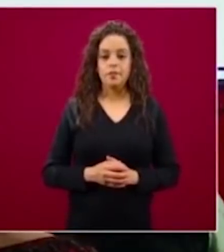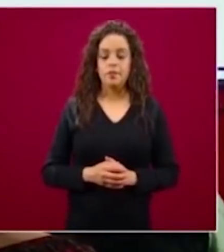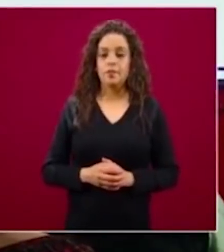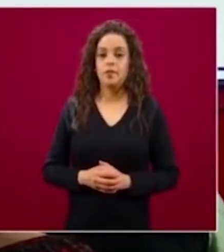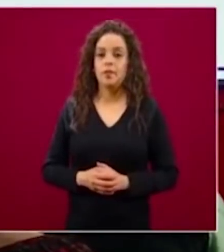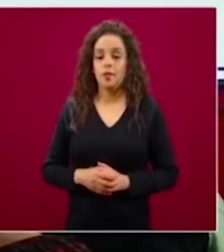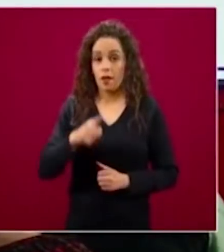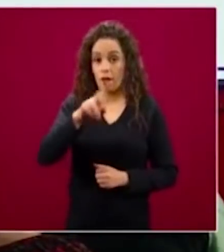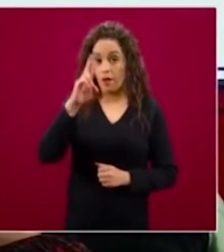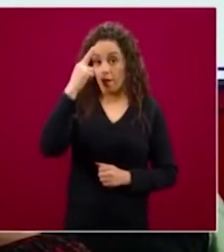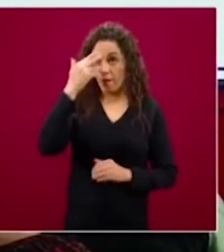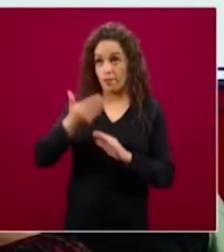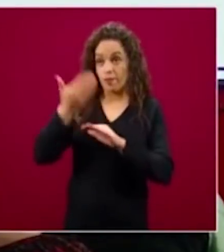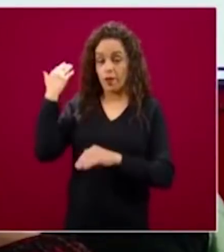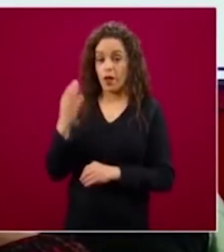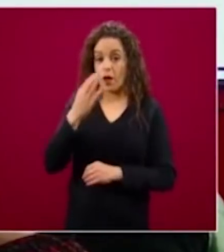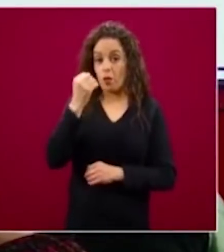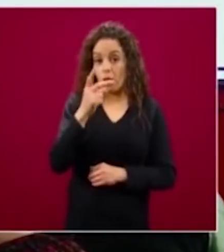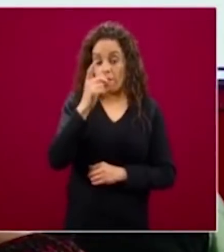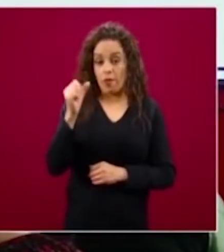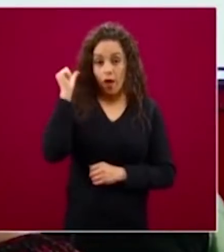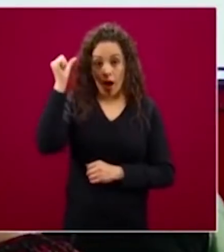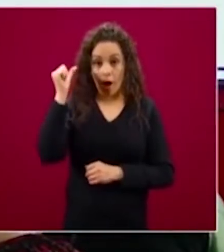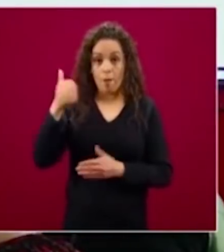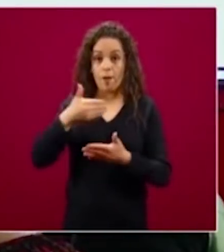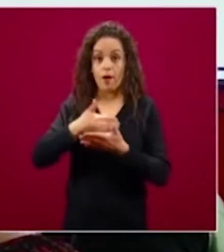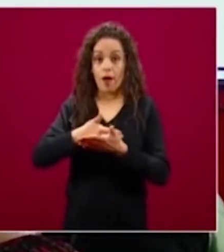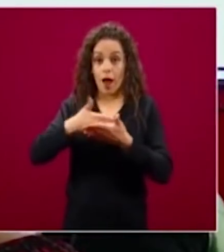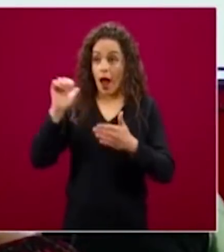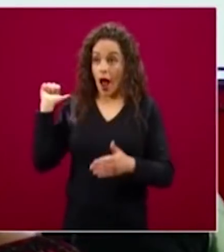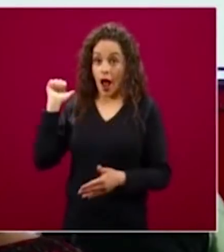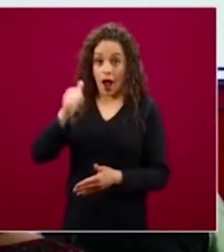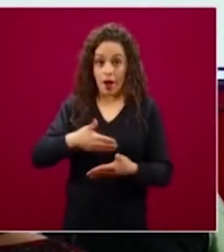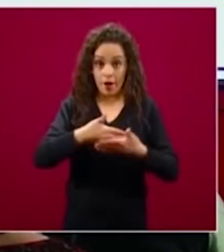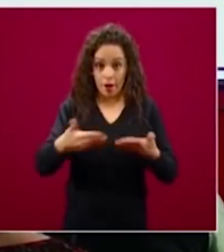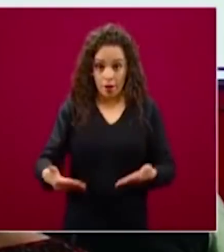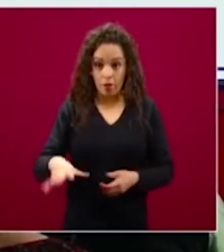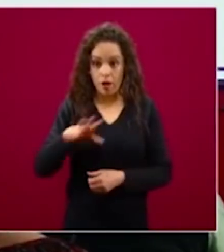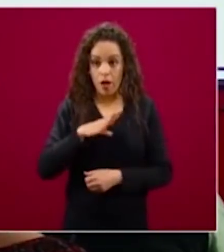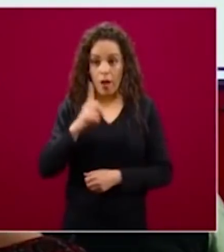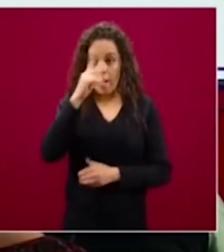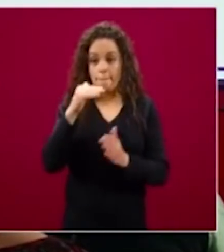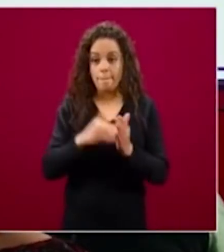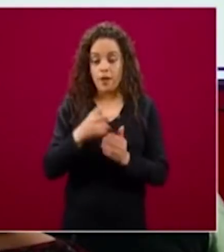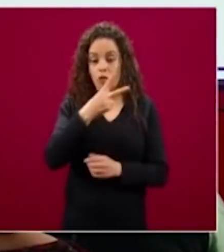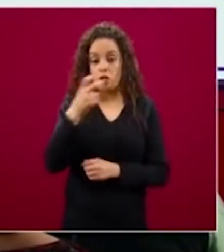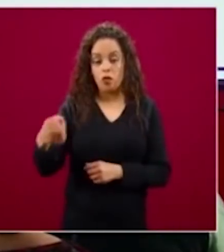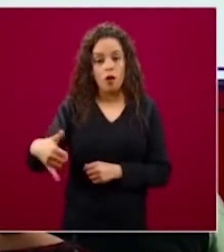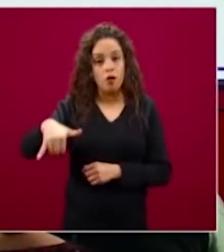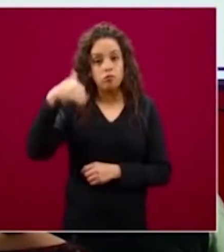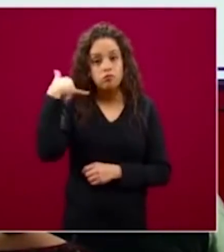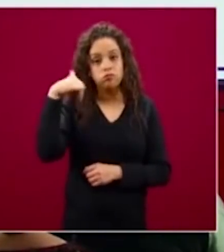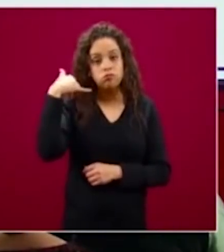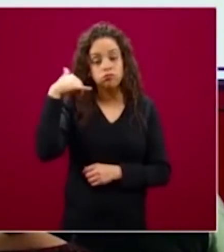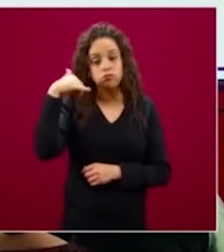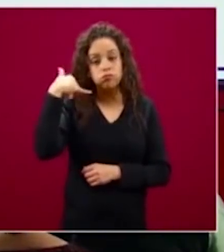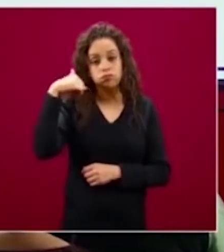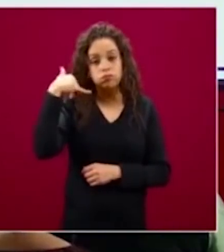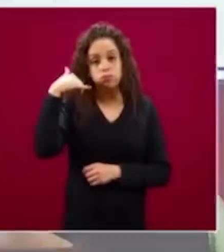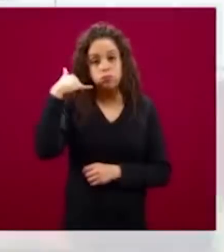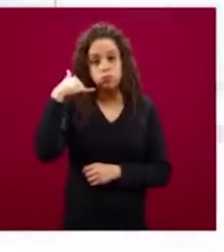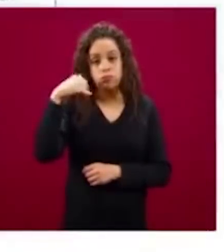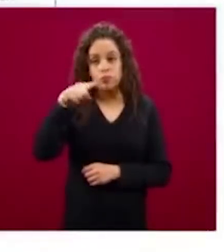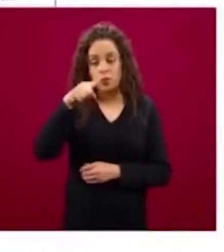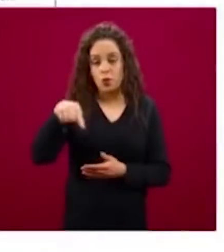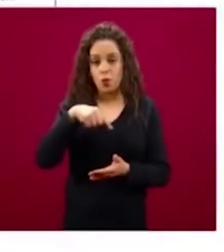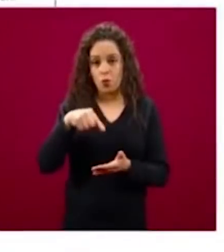este año, cuando se empieza a presentar esto, hasta la fecha, se han recibido más de 1.200 llamadas telefónicas en el Centro Nacional